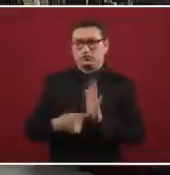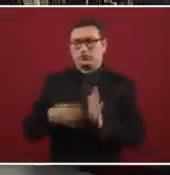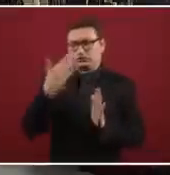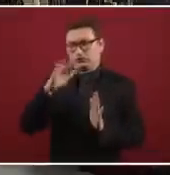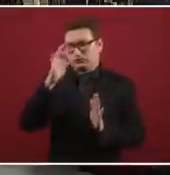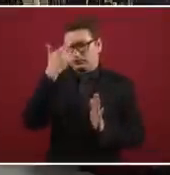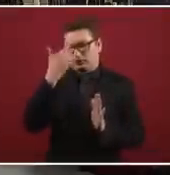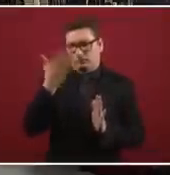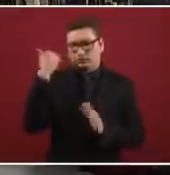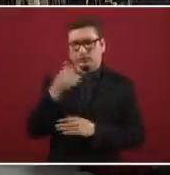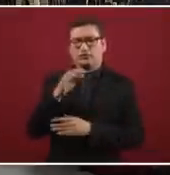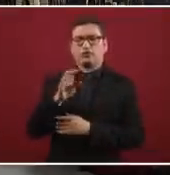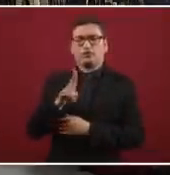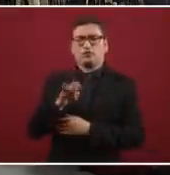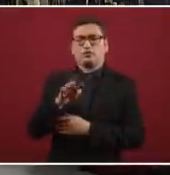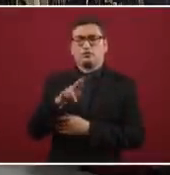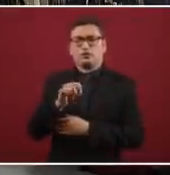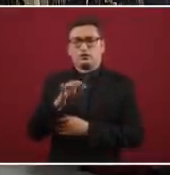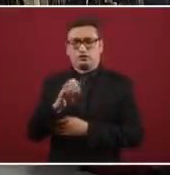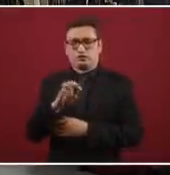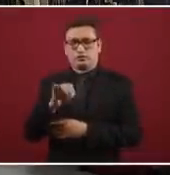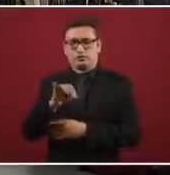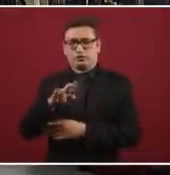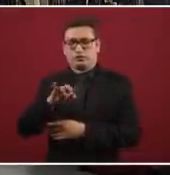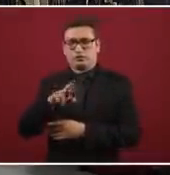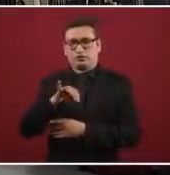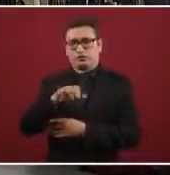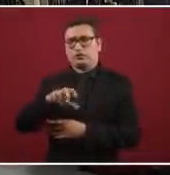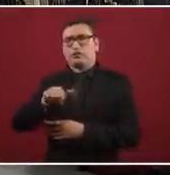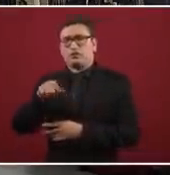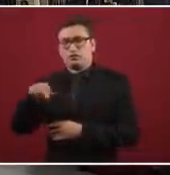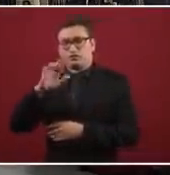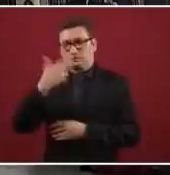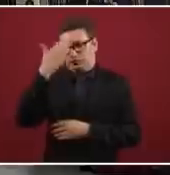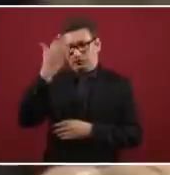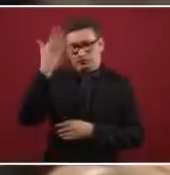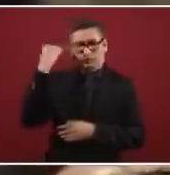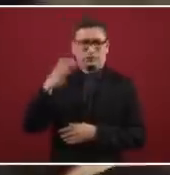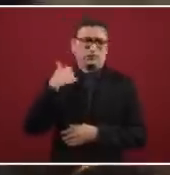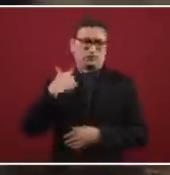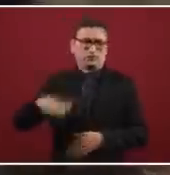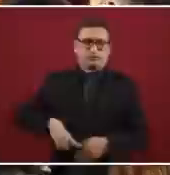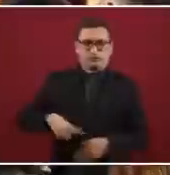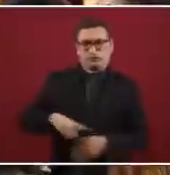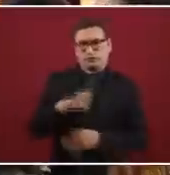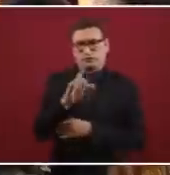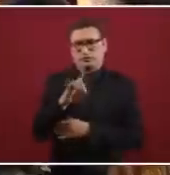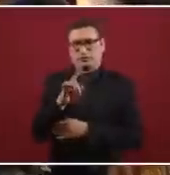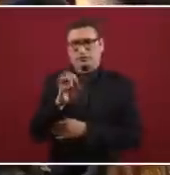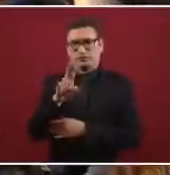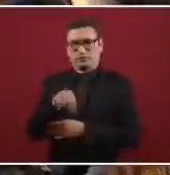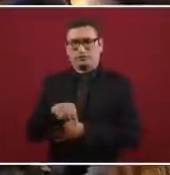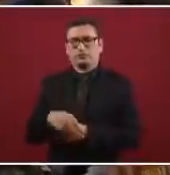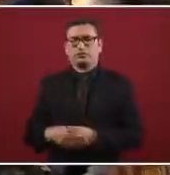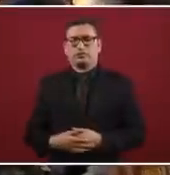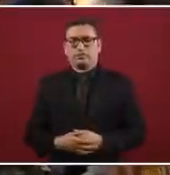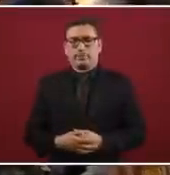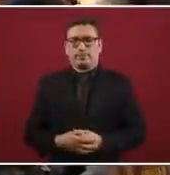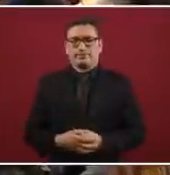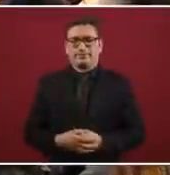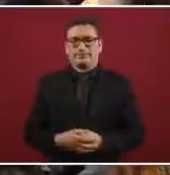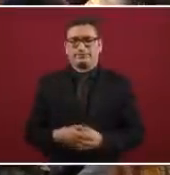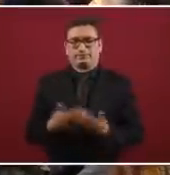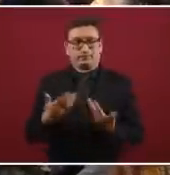exoneración a Humberto Moreira que hizo por parte del gobierno de Calderón. Preguntarle sobre estos temas, gracias. Sí, pues si él